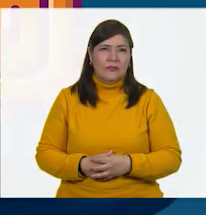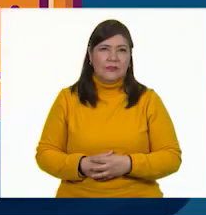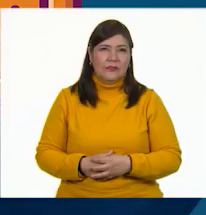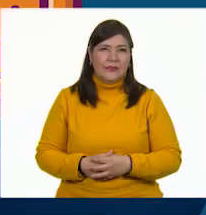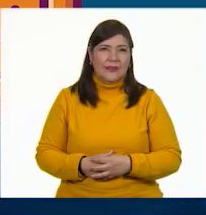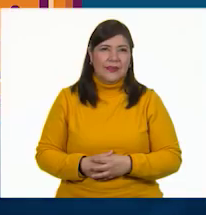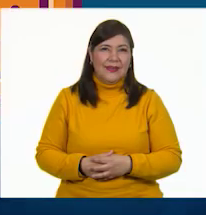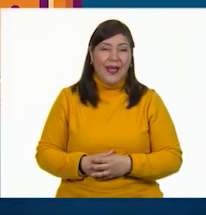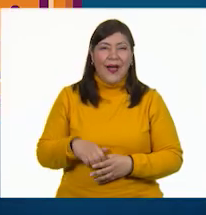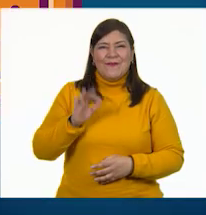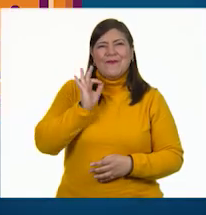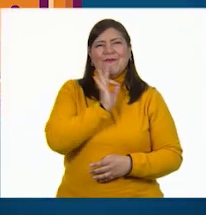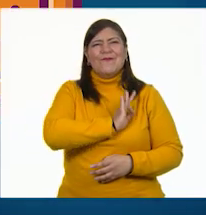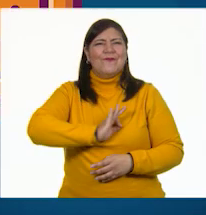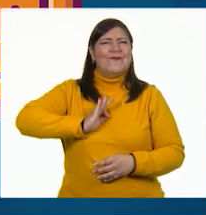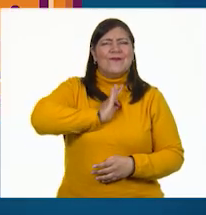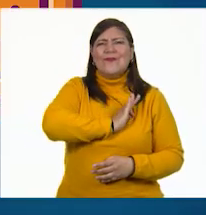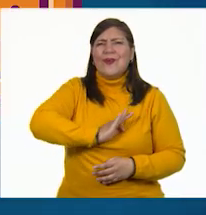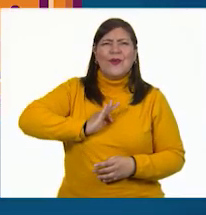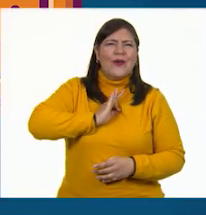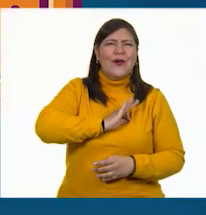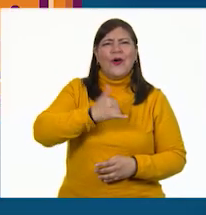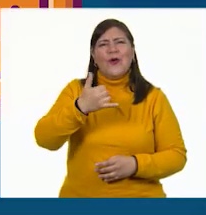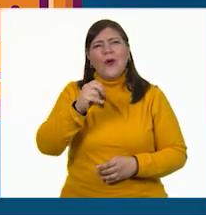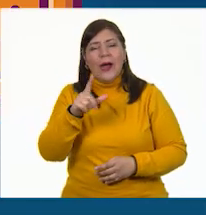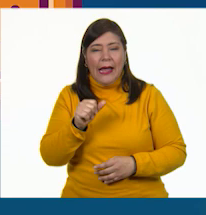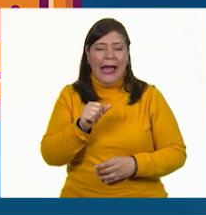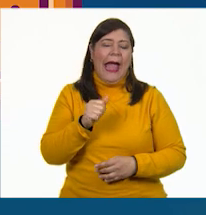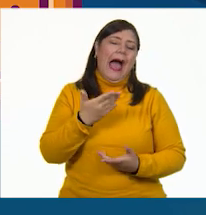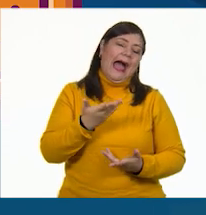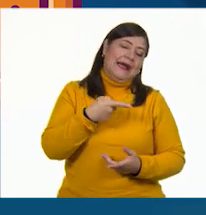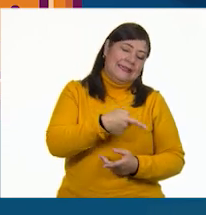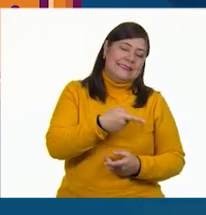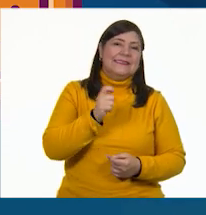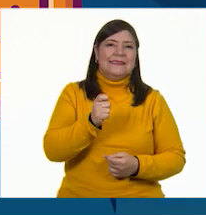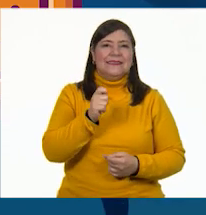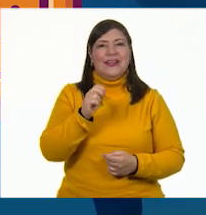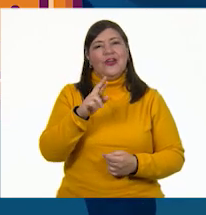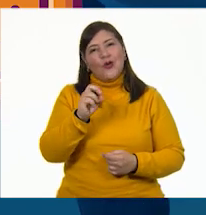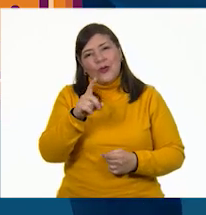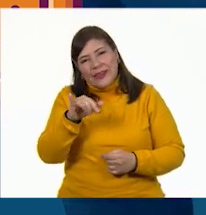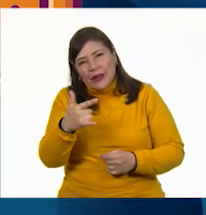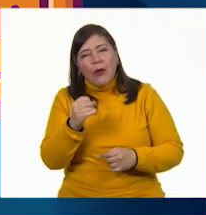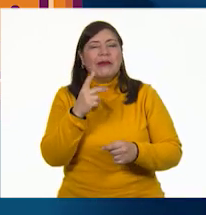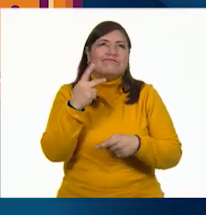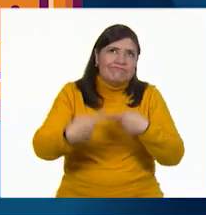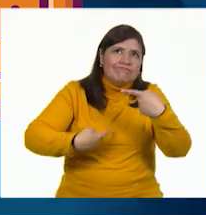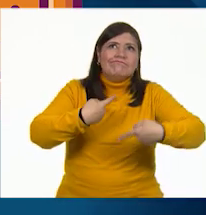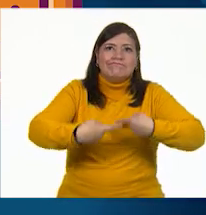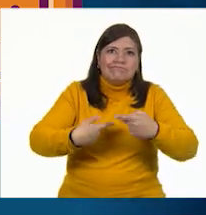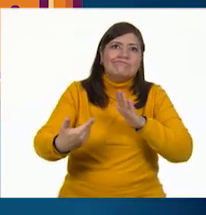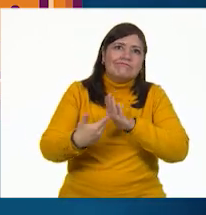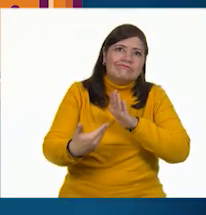¡Ella quería ir a la escuela! Oh, Rodrigo no hacía más que preguntar por ti.